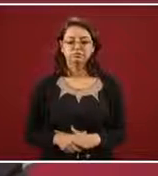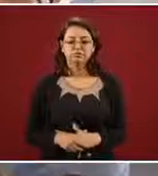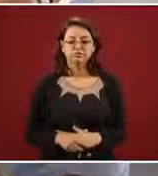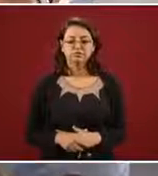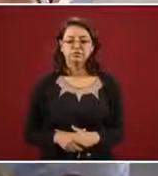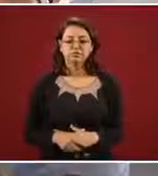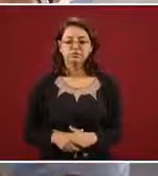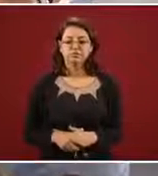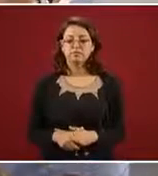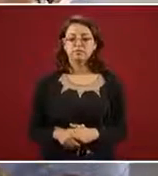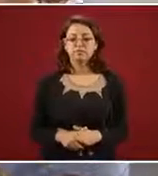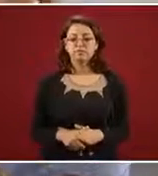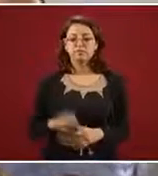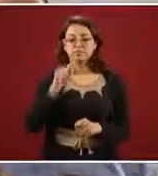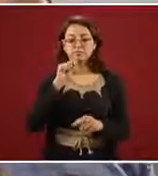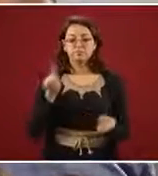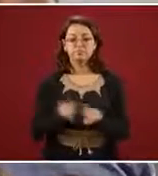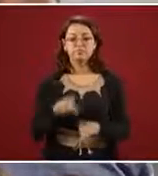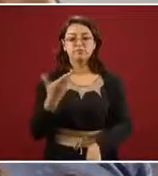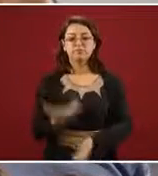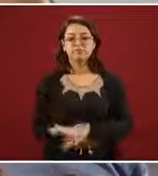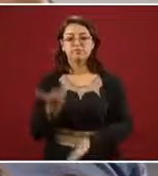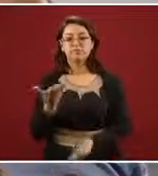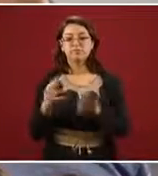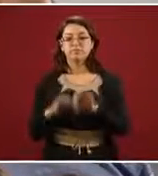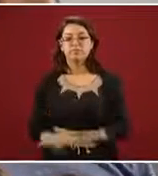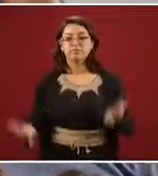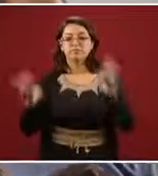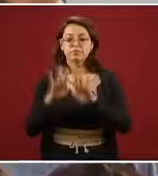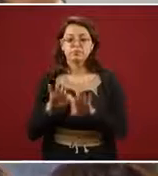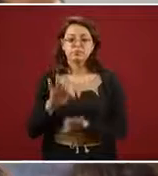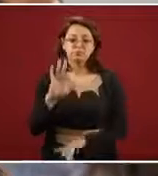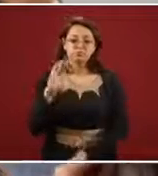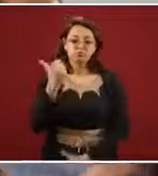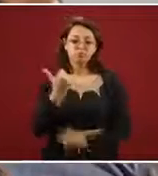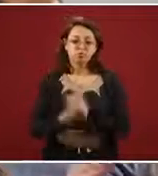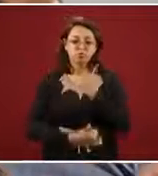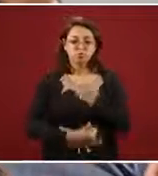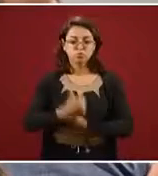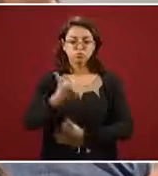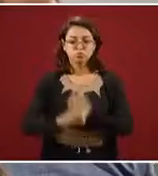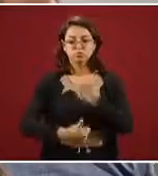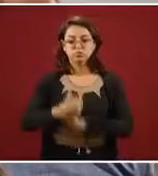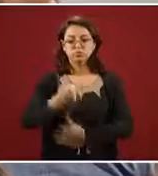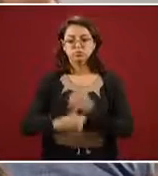Y también es muy importante la competencia,